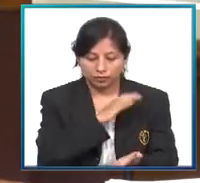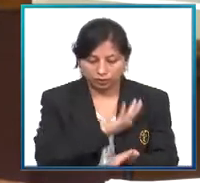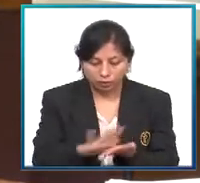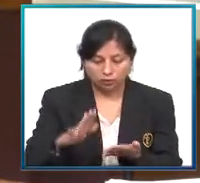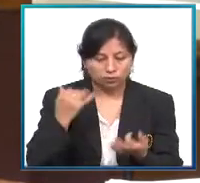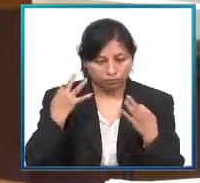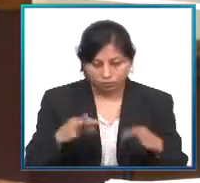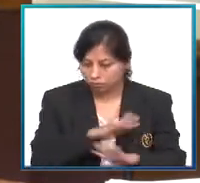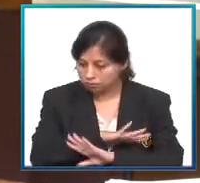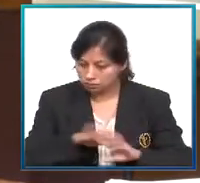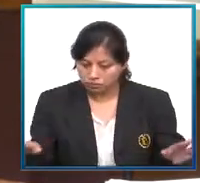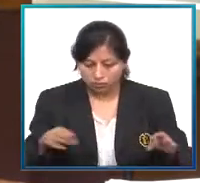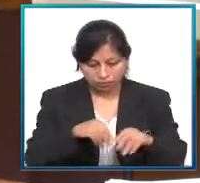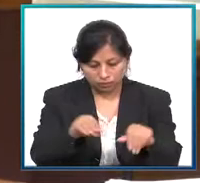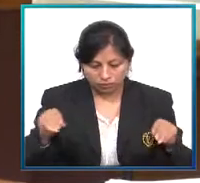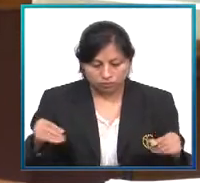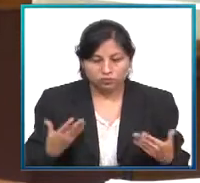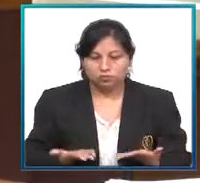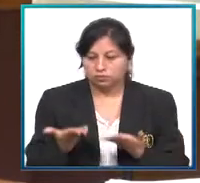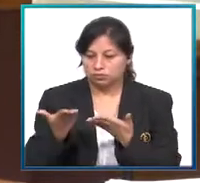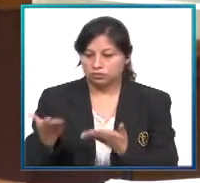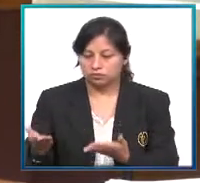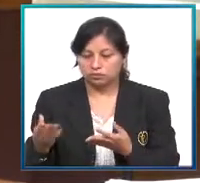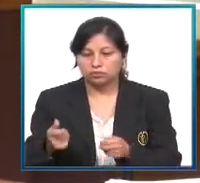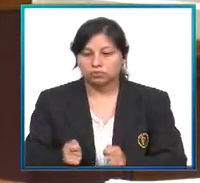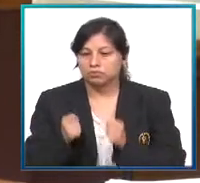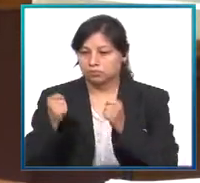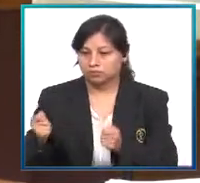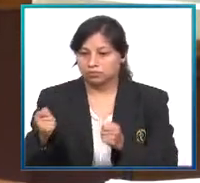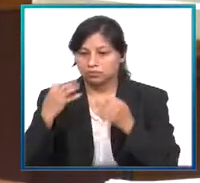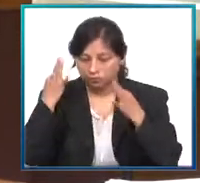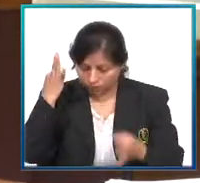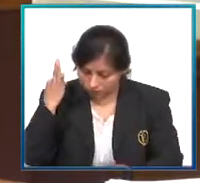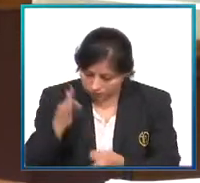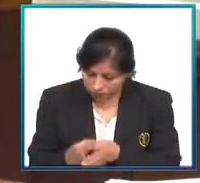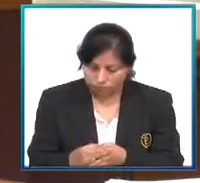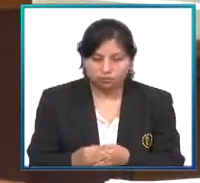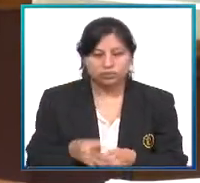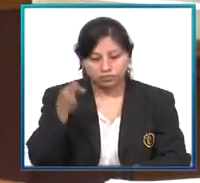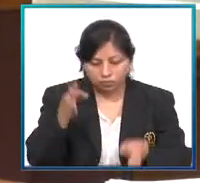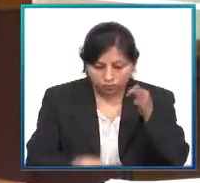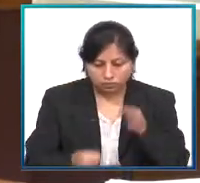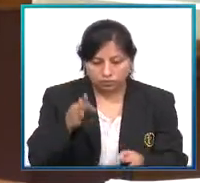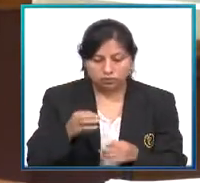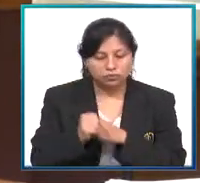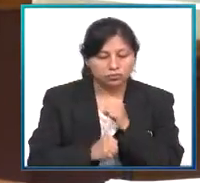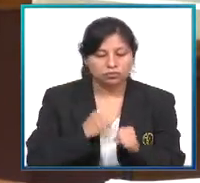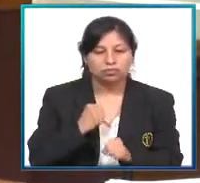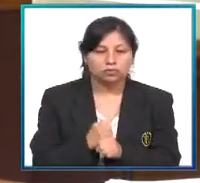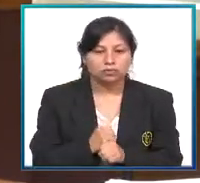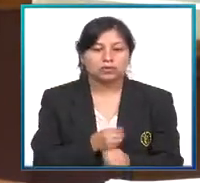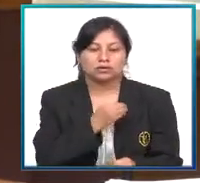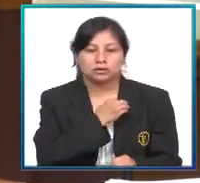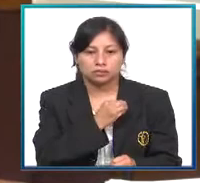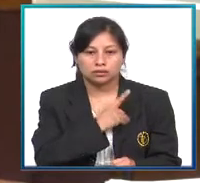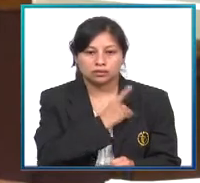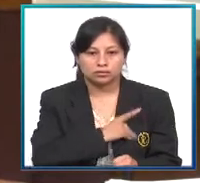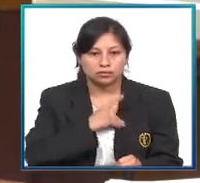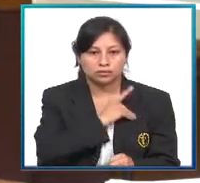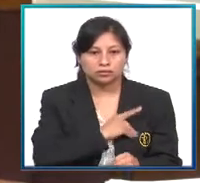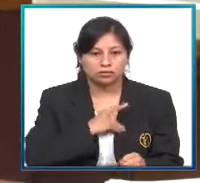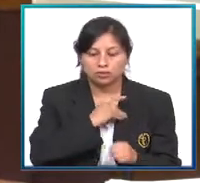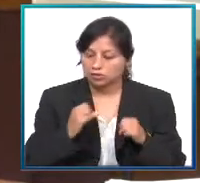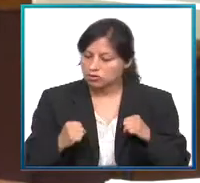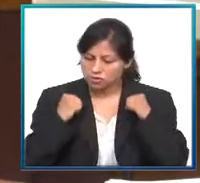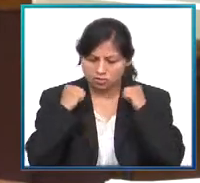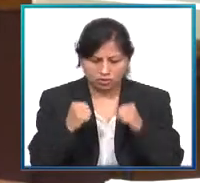esperamos llegar a las comunidades a entregarles ese título que les va a dar la certeza jurídica que por años han deseado, tienen años de estar